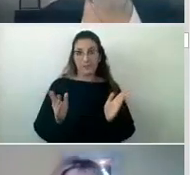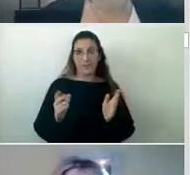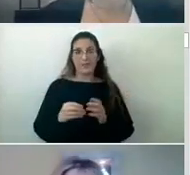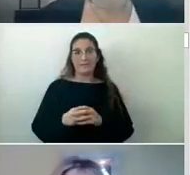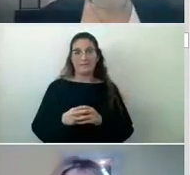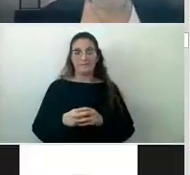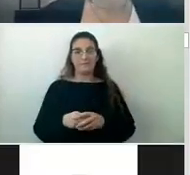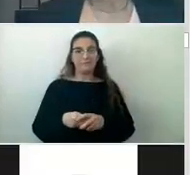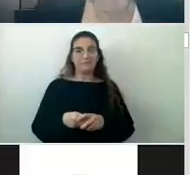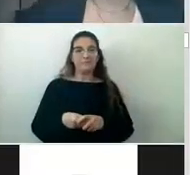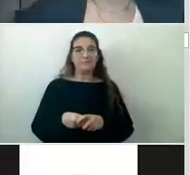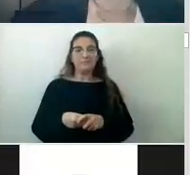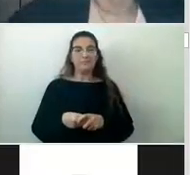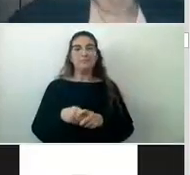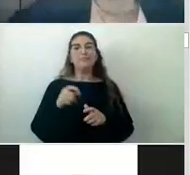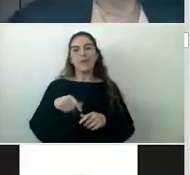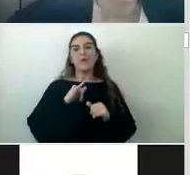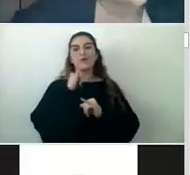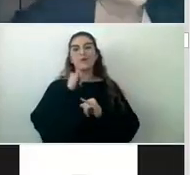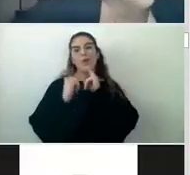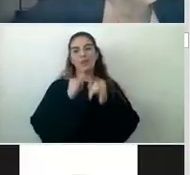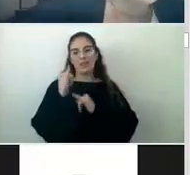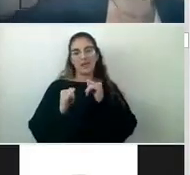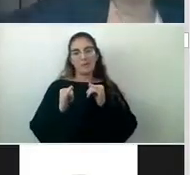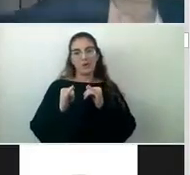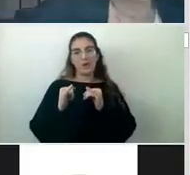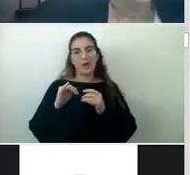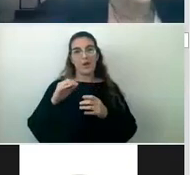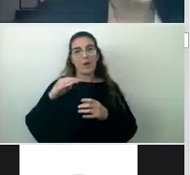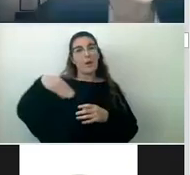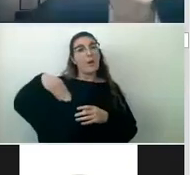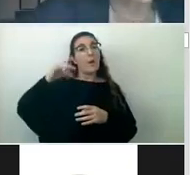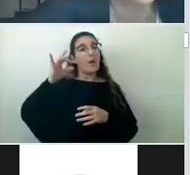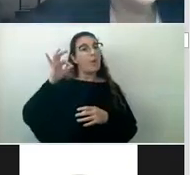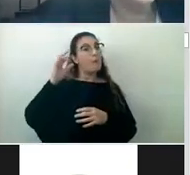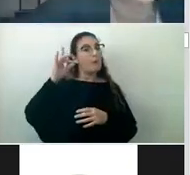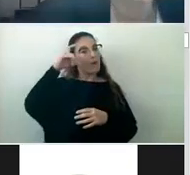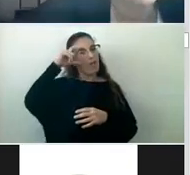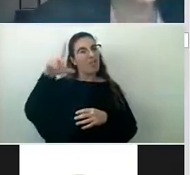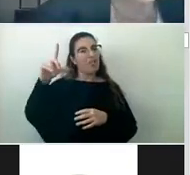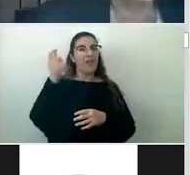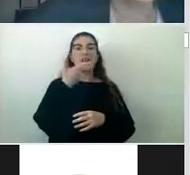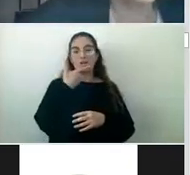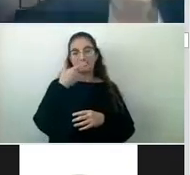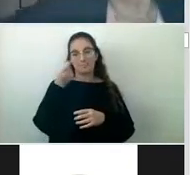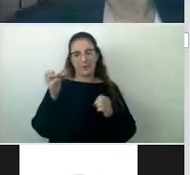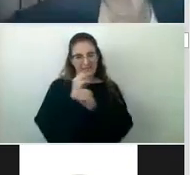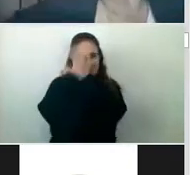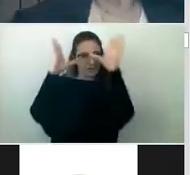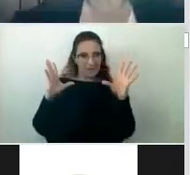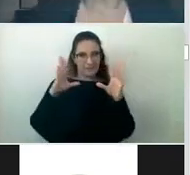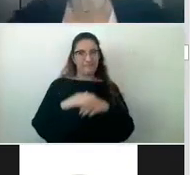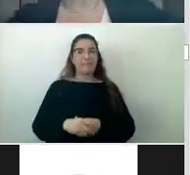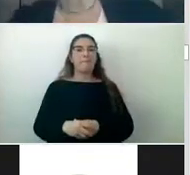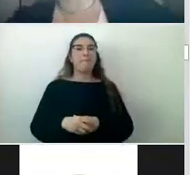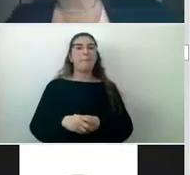Bueno, ya hablamos de modelos, espero que les haya quedado más, un poquito más claro. Les